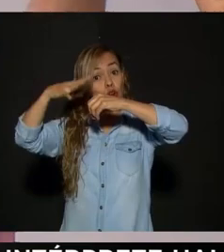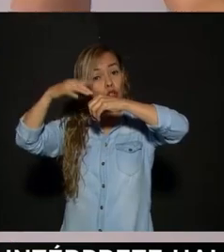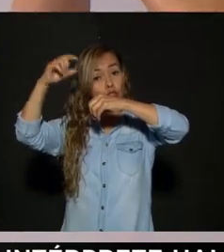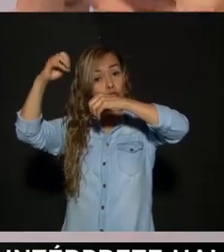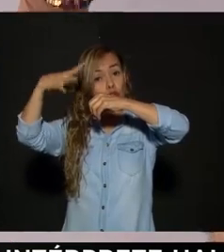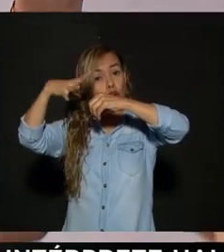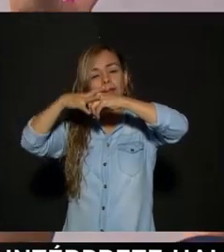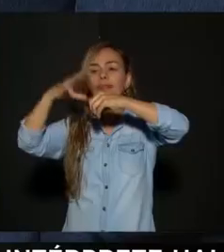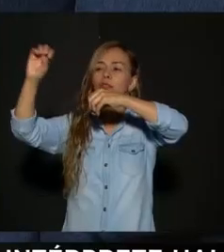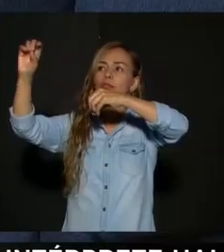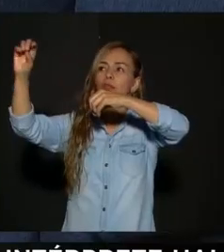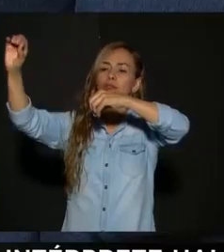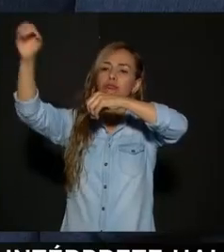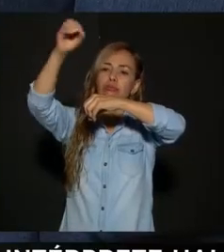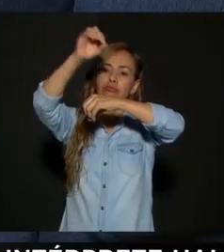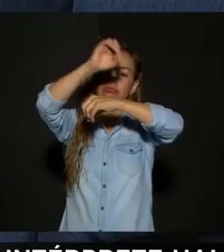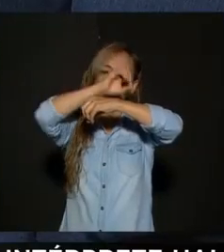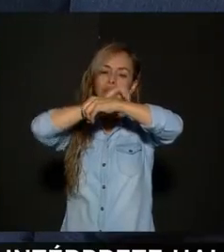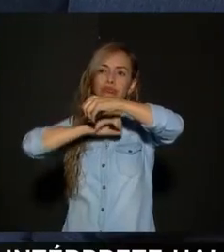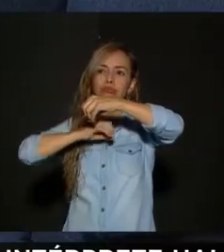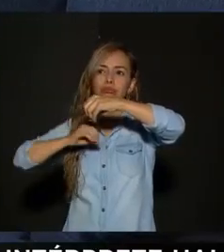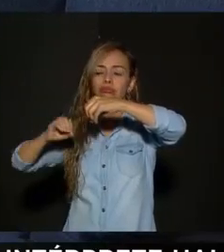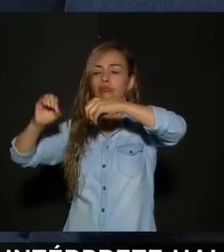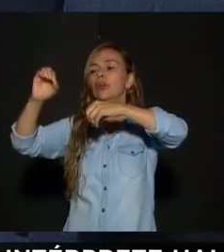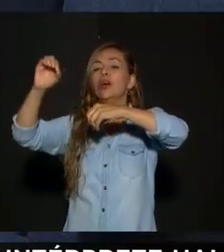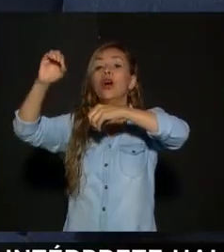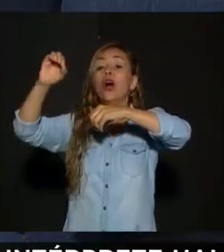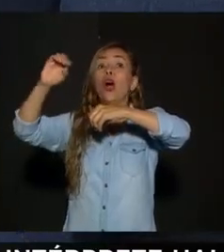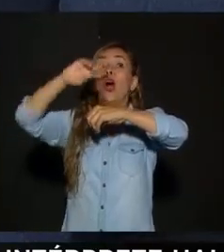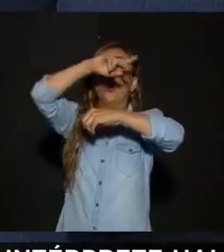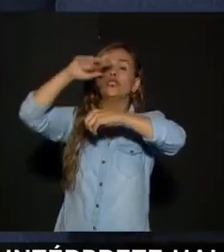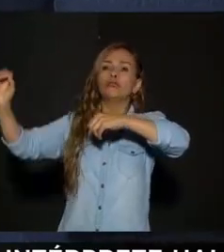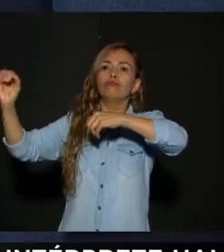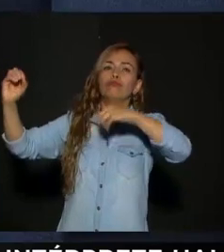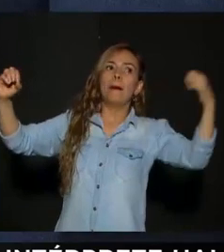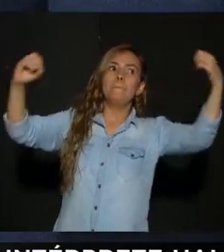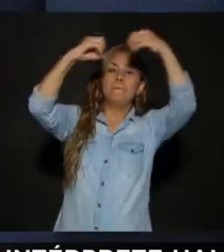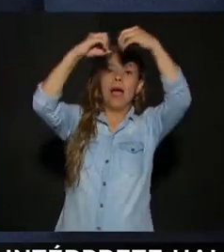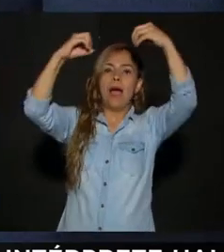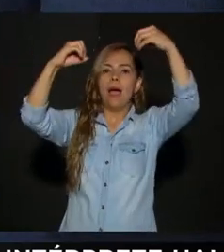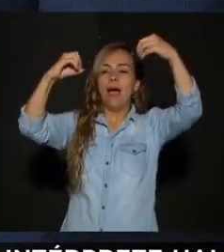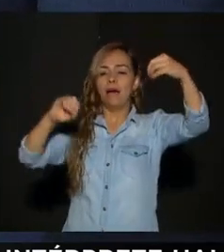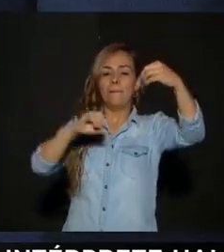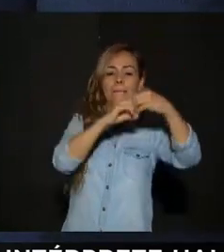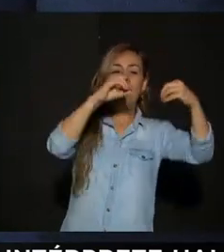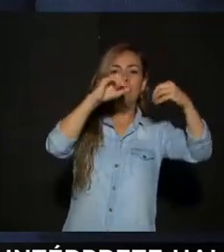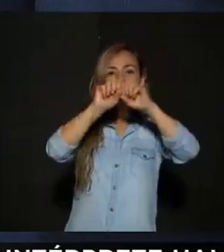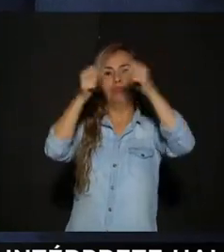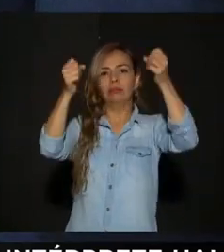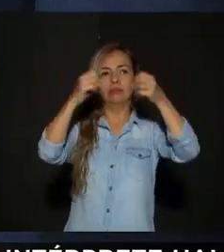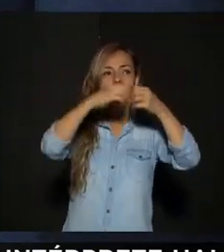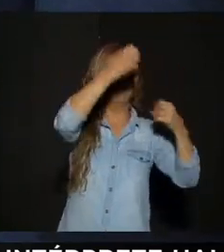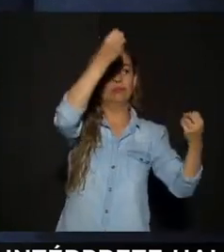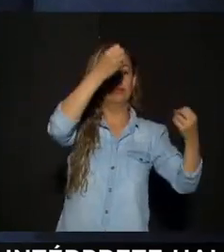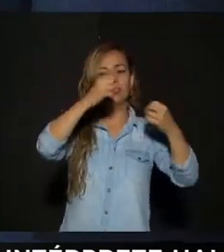otros, perder pedazos, dejarle cicatrices a estos asteroides. Entonces, Tim,